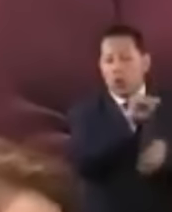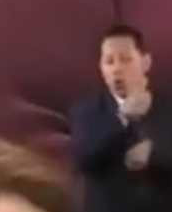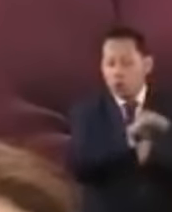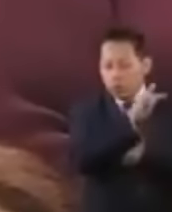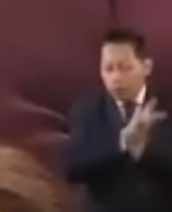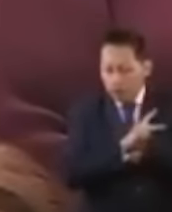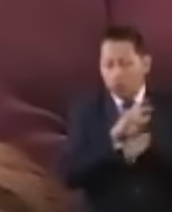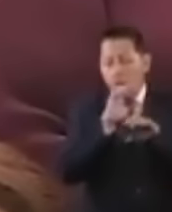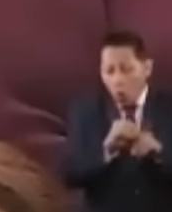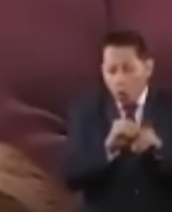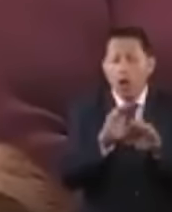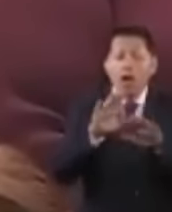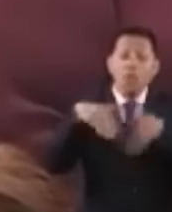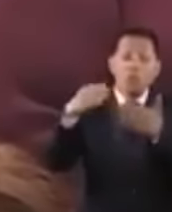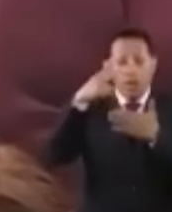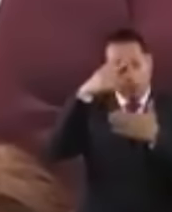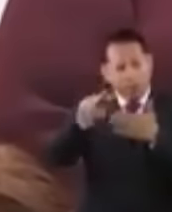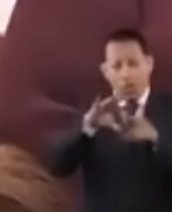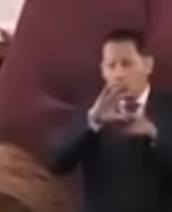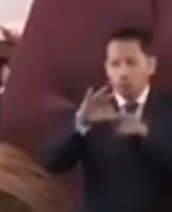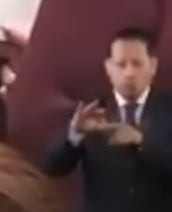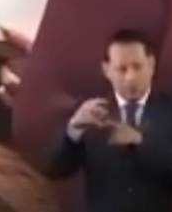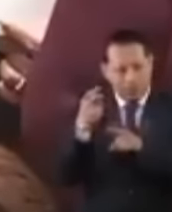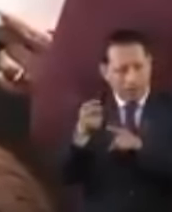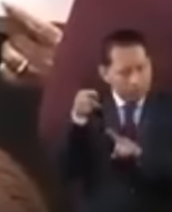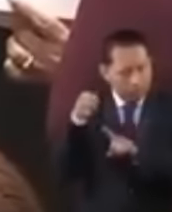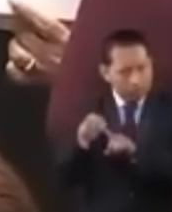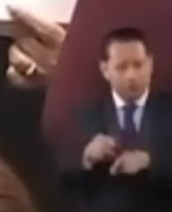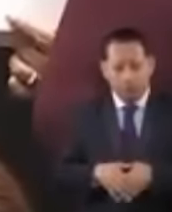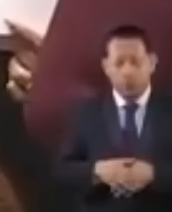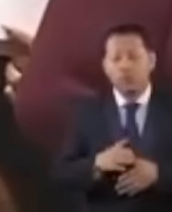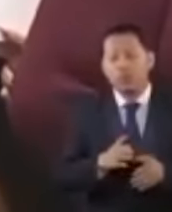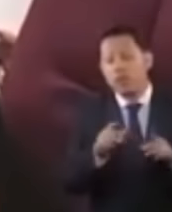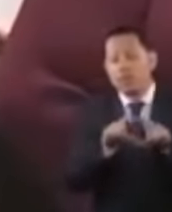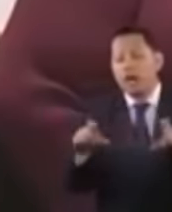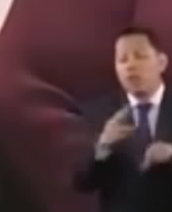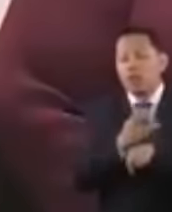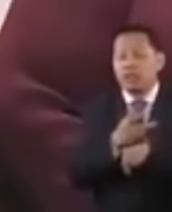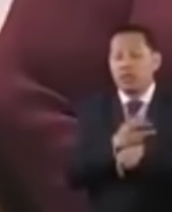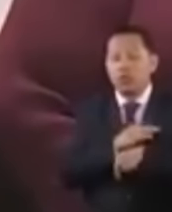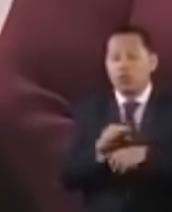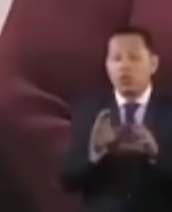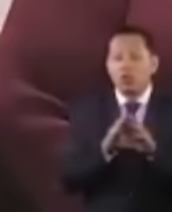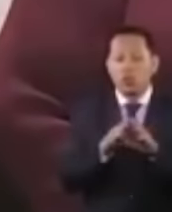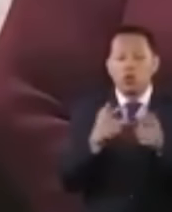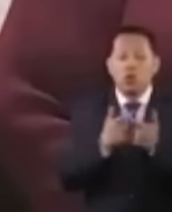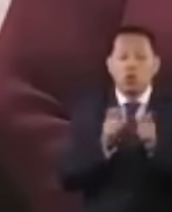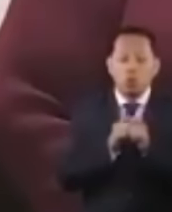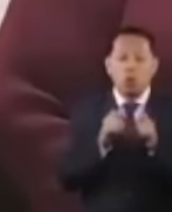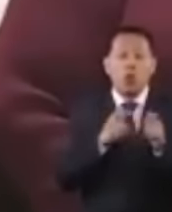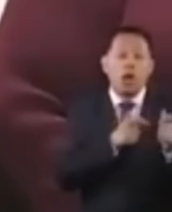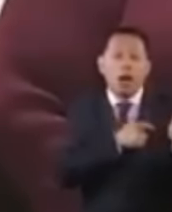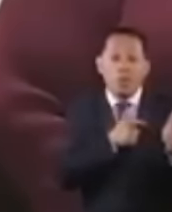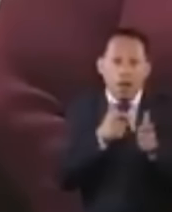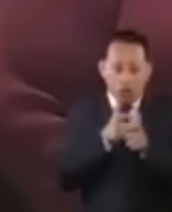o trasladarla fuera de México con tal propósito. Párrafo tercero. Forme parte de grupos armados